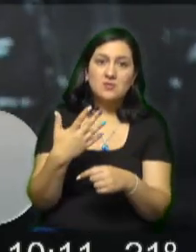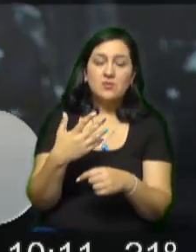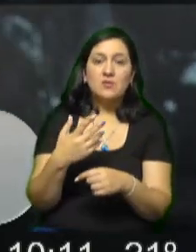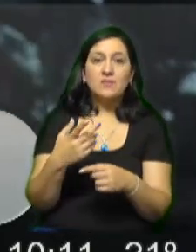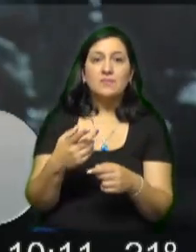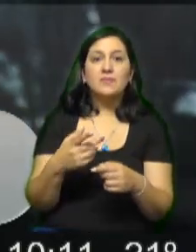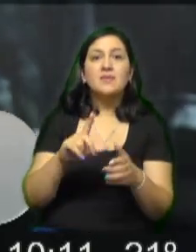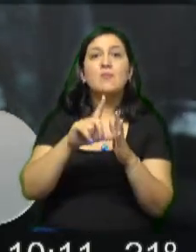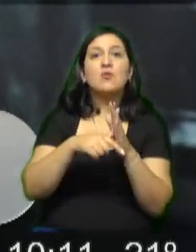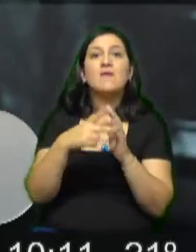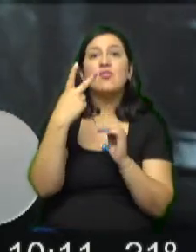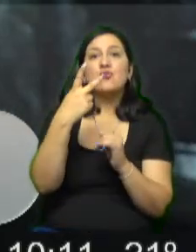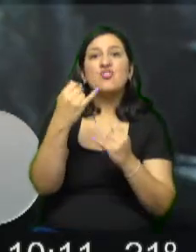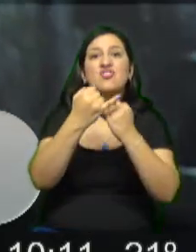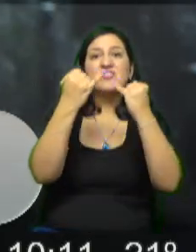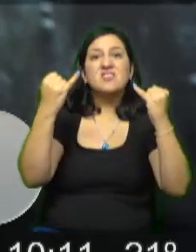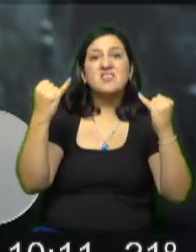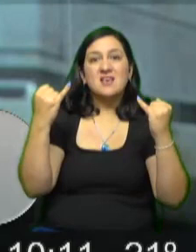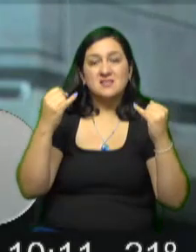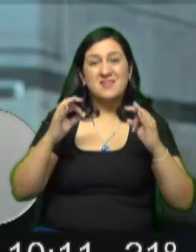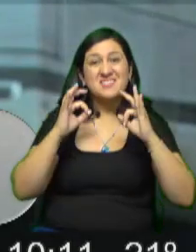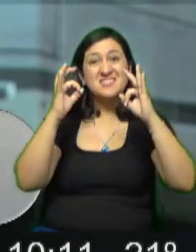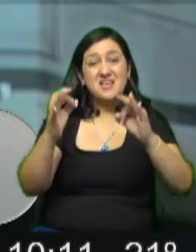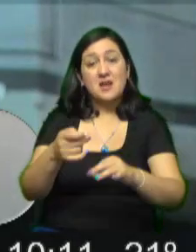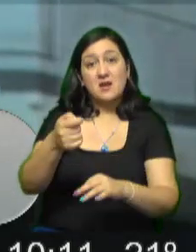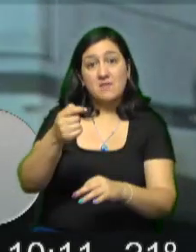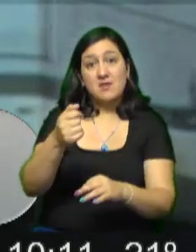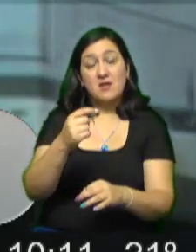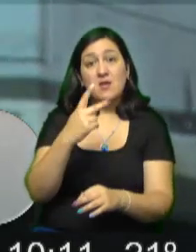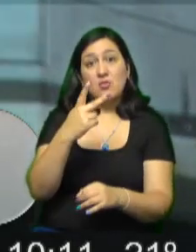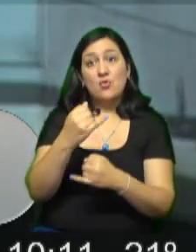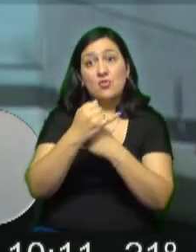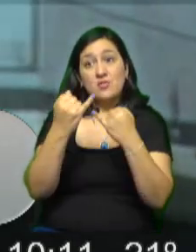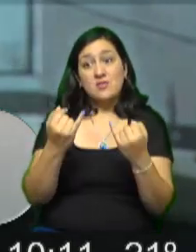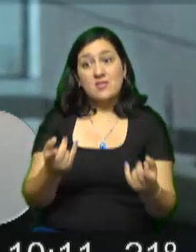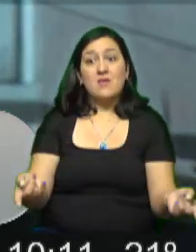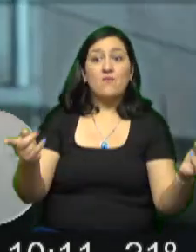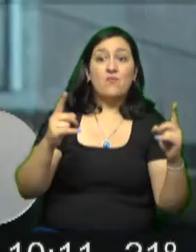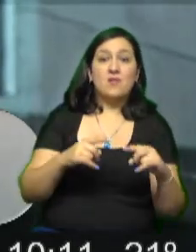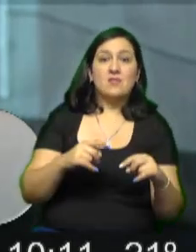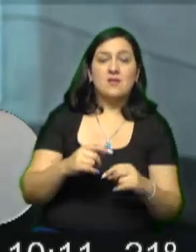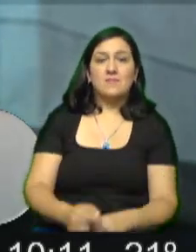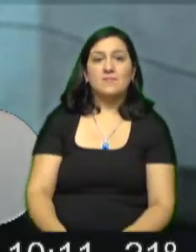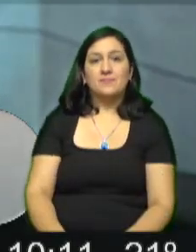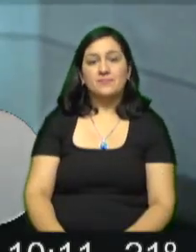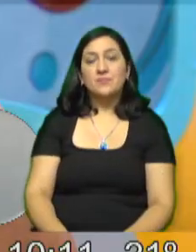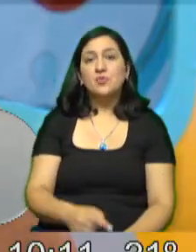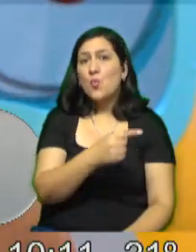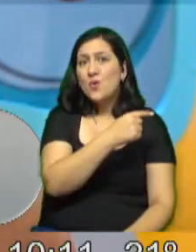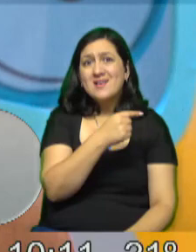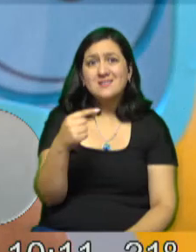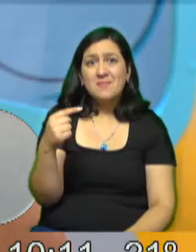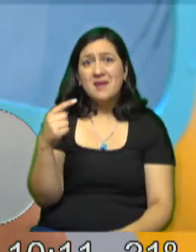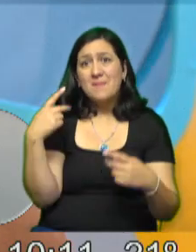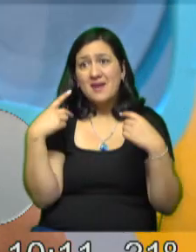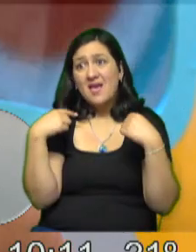ida, 1 día allá de descarga, etcétera, y 2 días de vuelta, de lunes a viernes para un viaje a Rivera. Demasiado tiempo